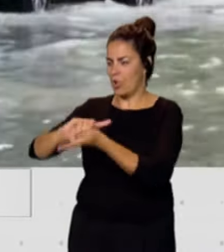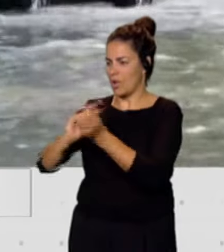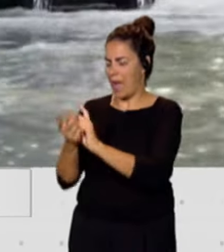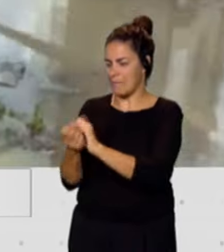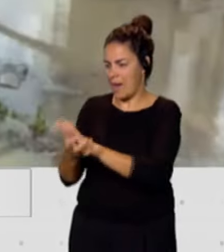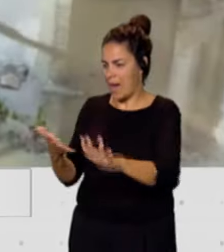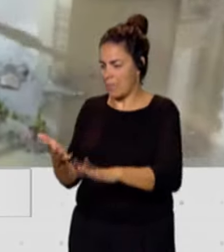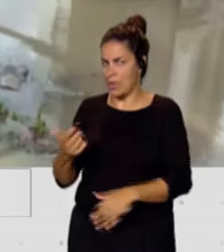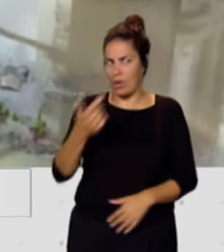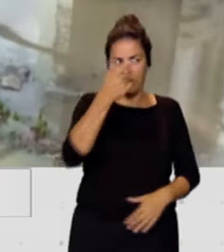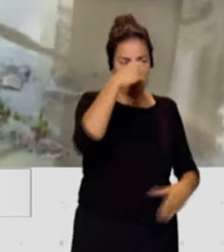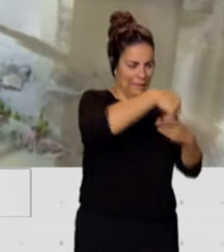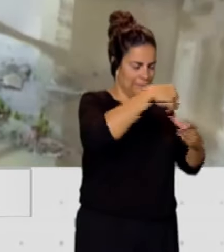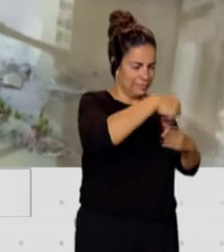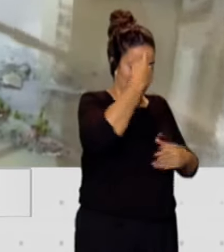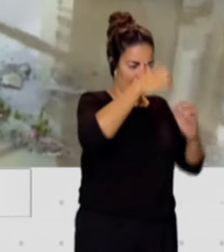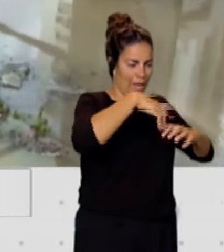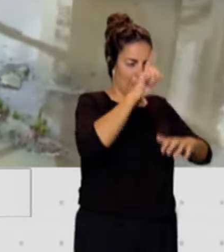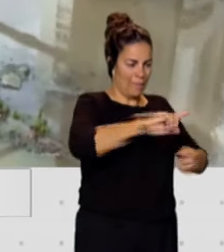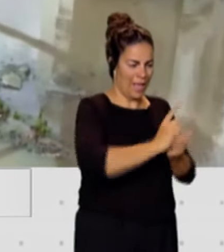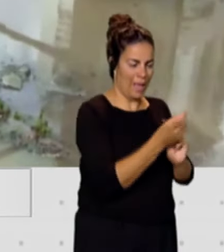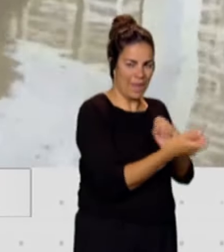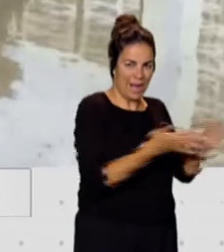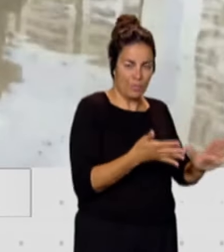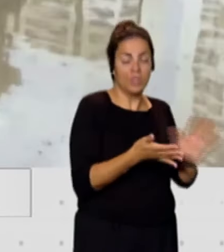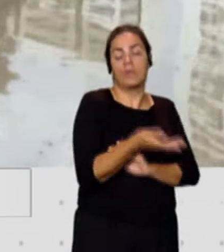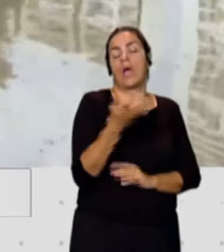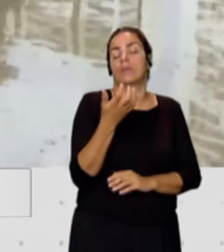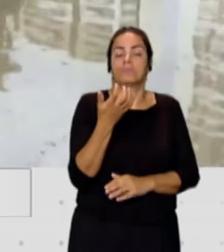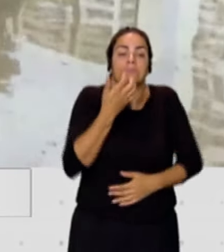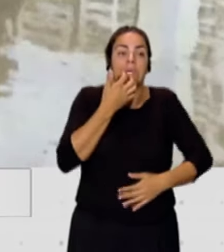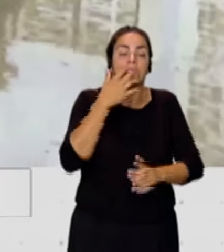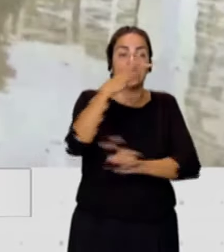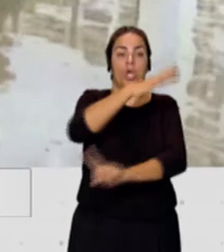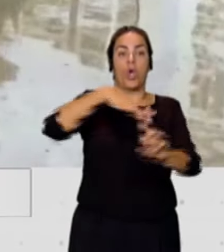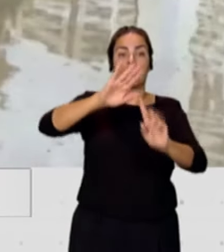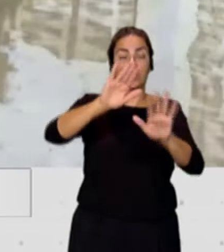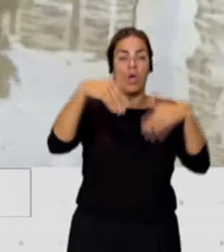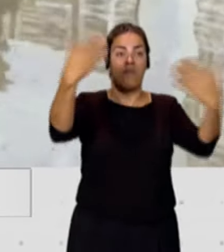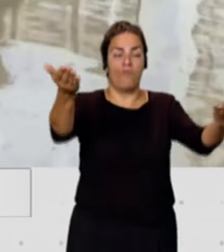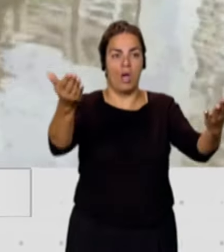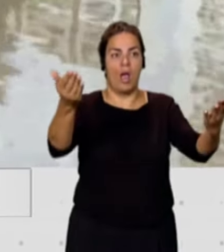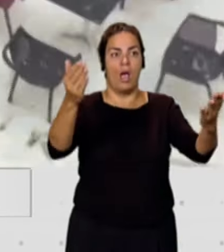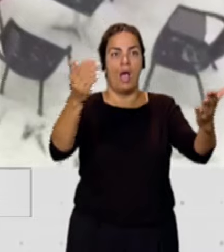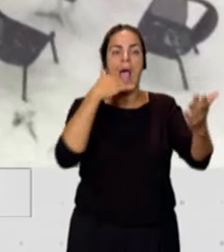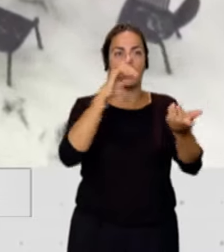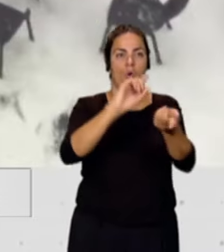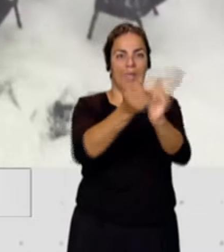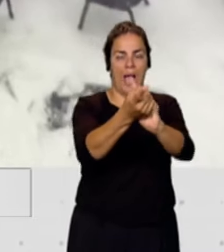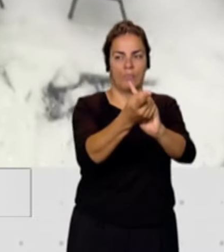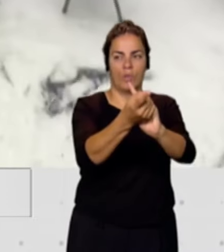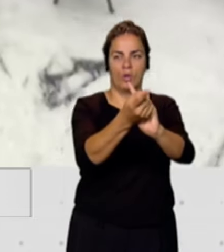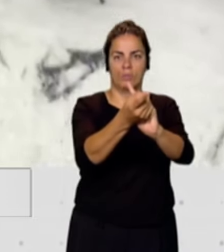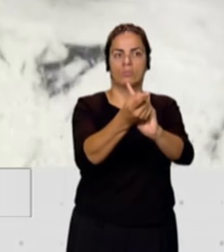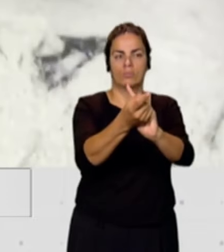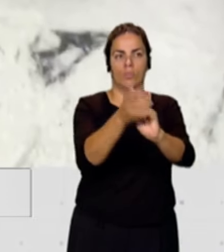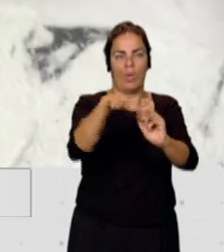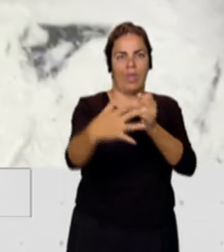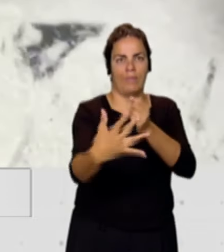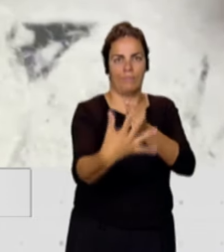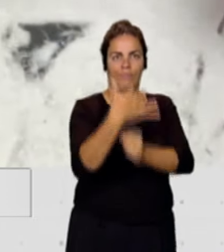decir no es lo mismo tener solamente un cambio contextual externo que te afecta desde el punto de vista epigenético y la epigenética modifica el cerebro